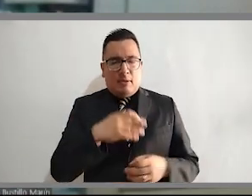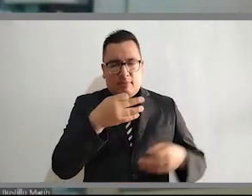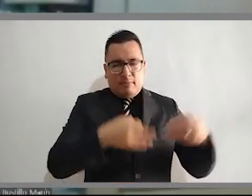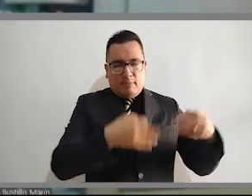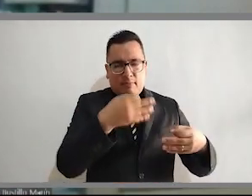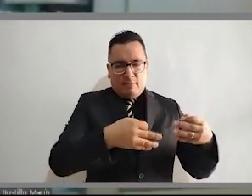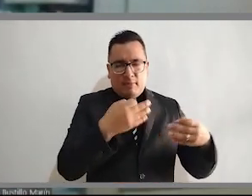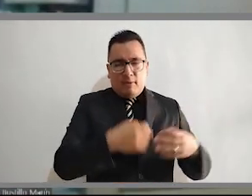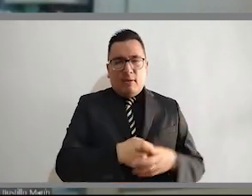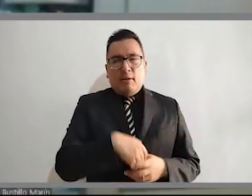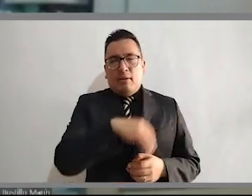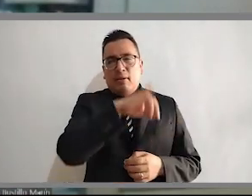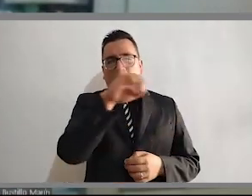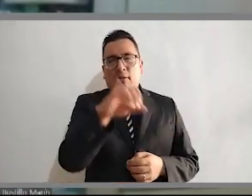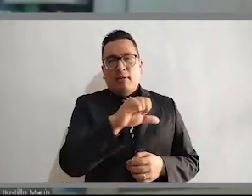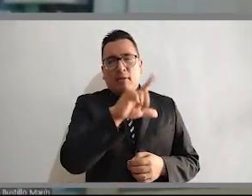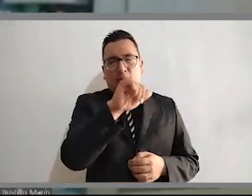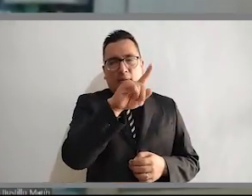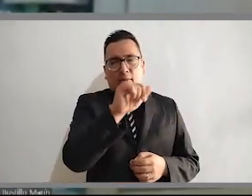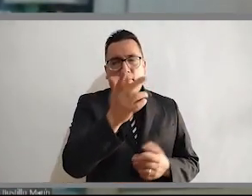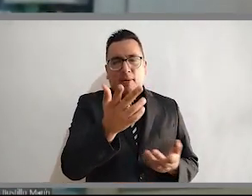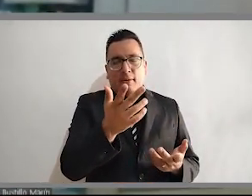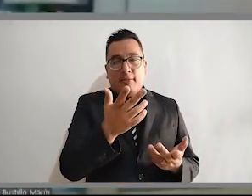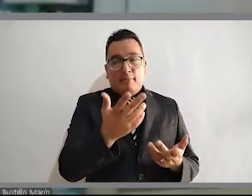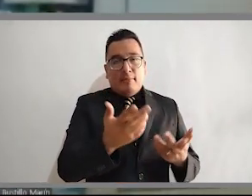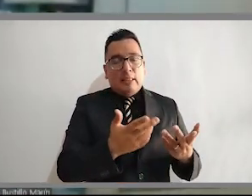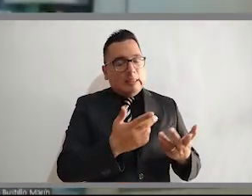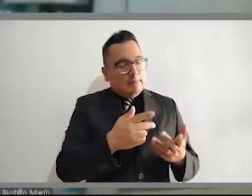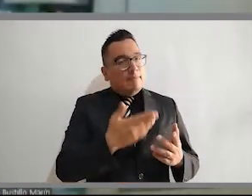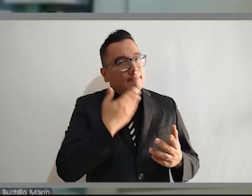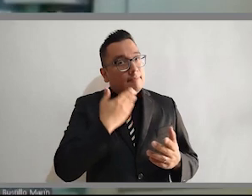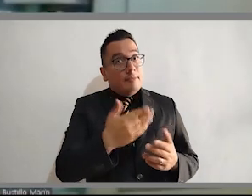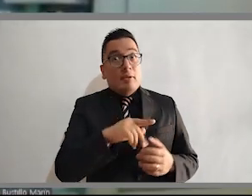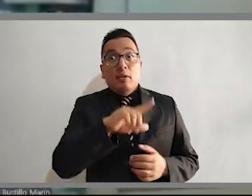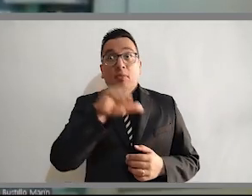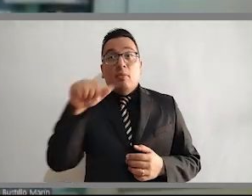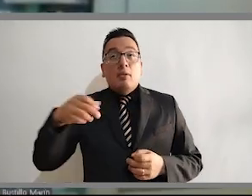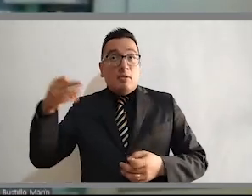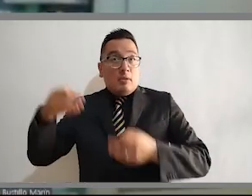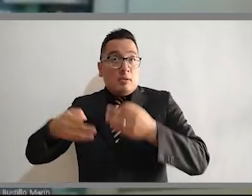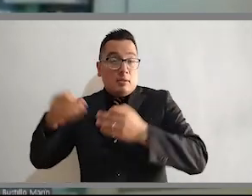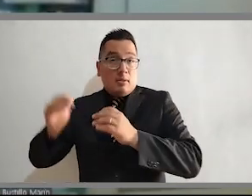Jalapa, confirma, y llega a la Sala Superior, pero en la Sala Superior es súper interesante porque